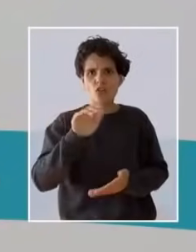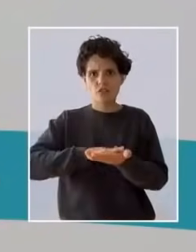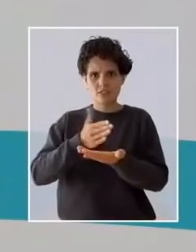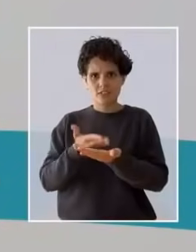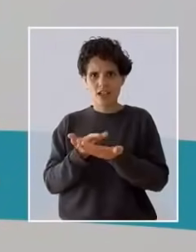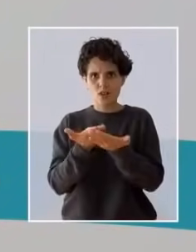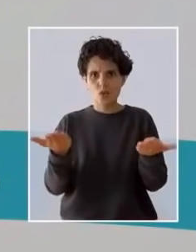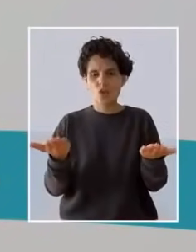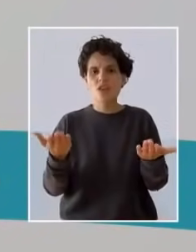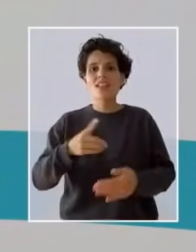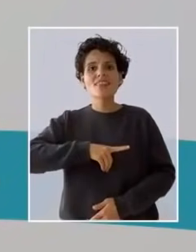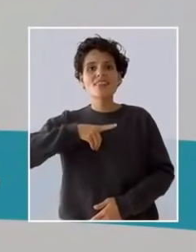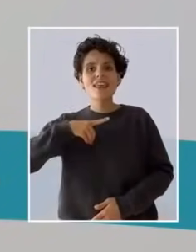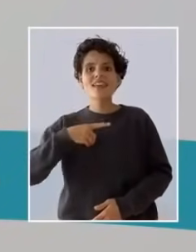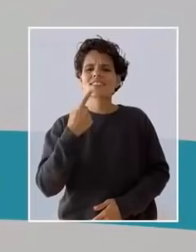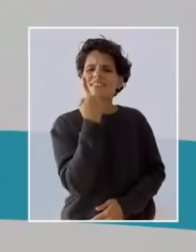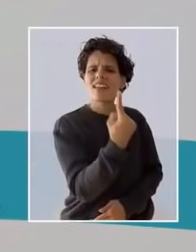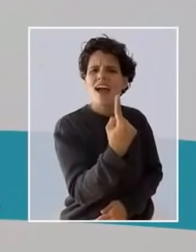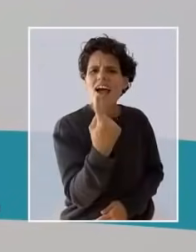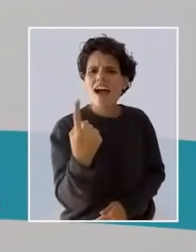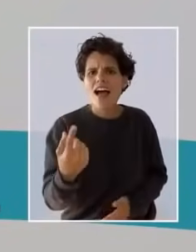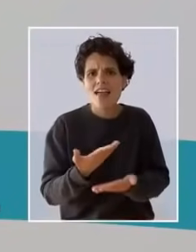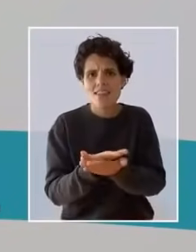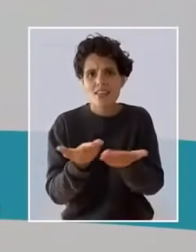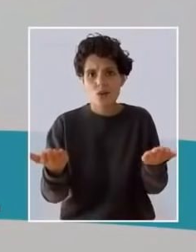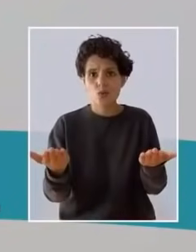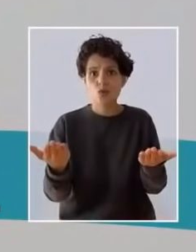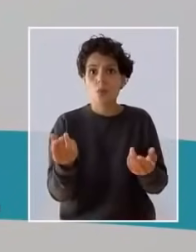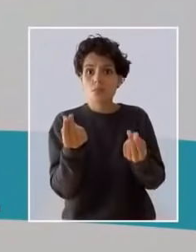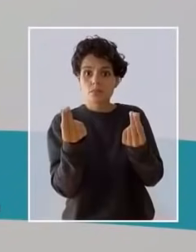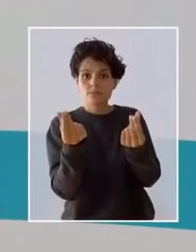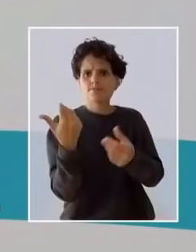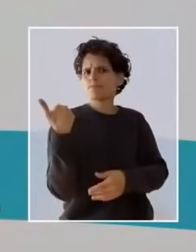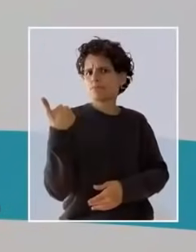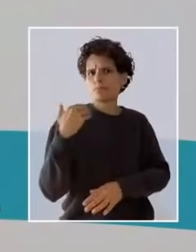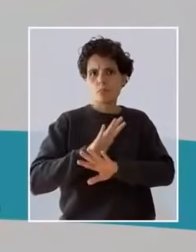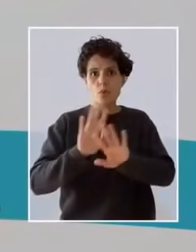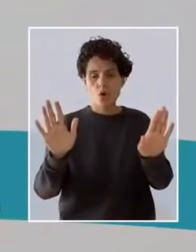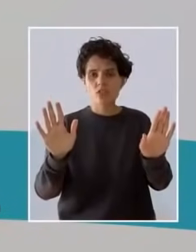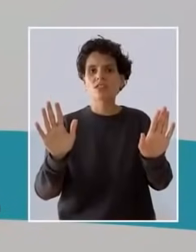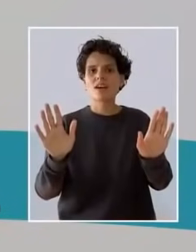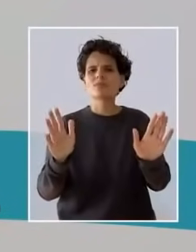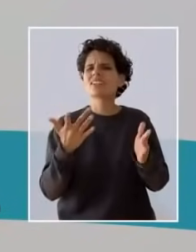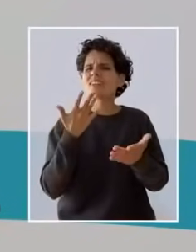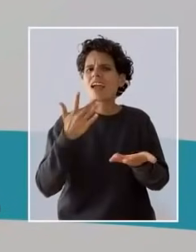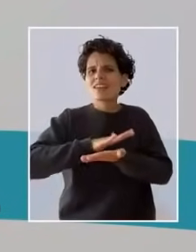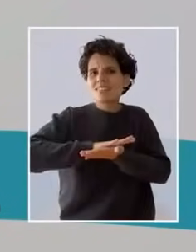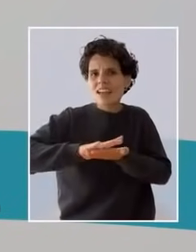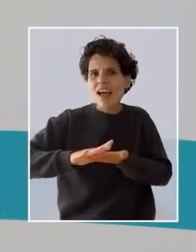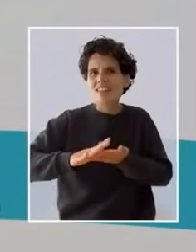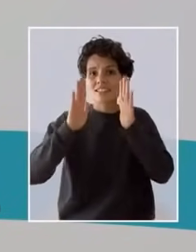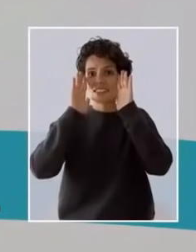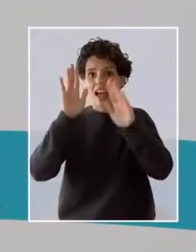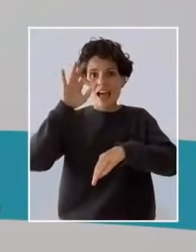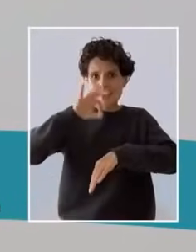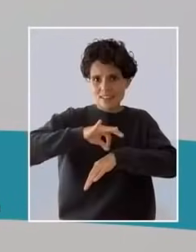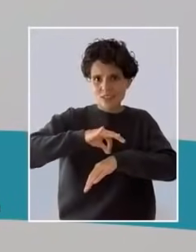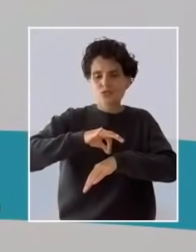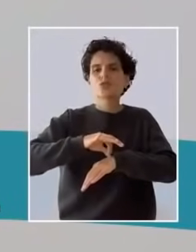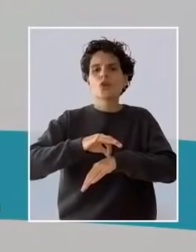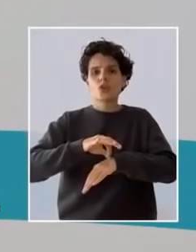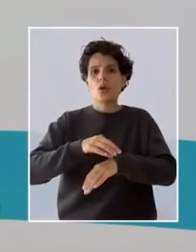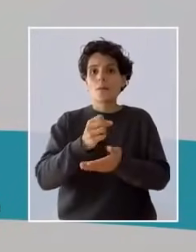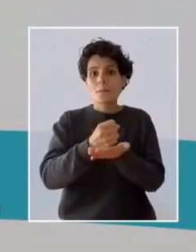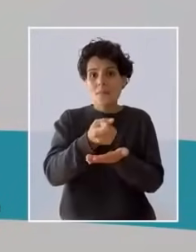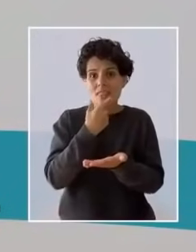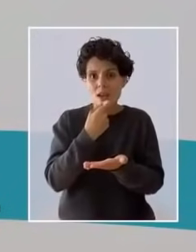salud que dé dignidad a cada persona, sin importar sus recursos, garantizando gratuidad en atenciones, medicamentos